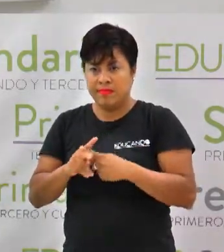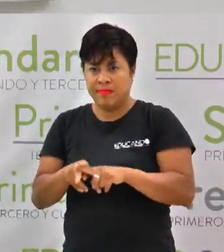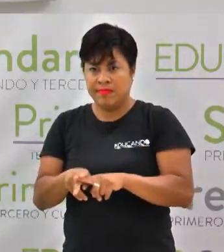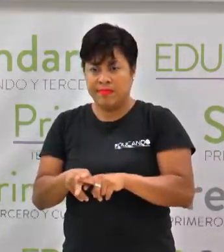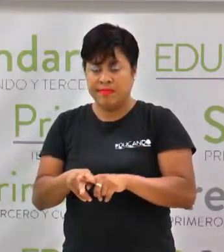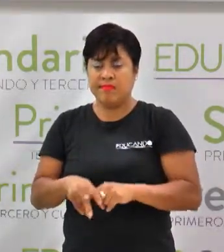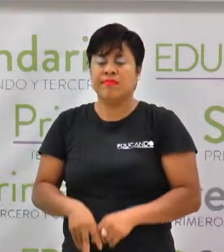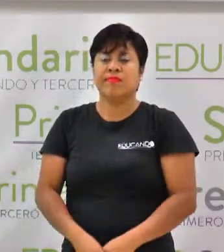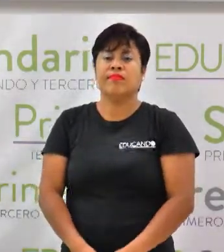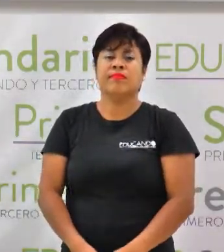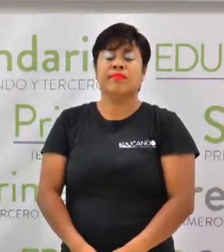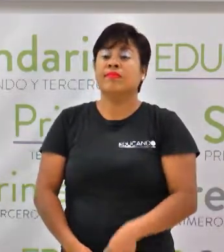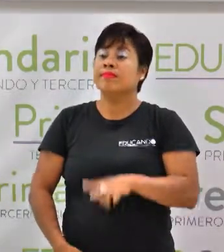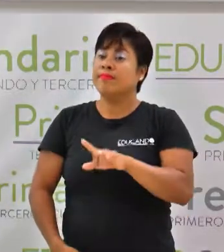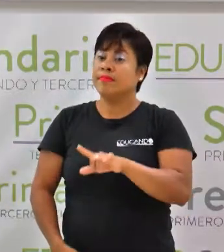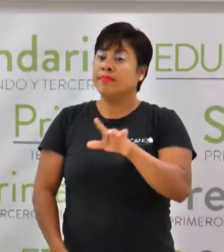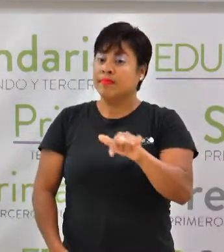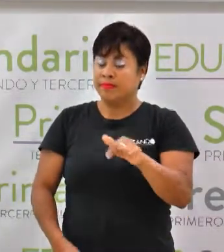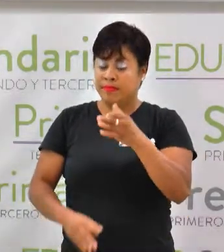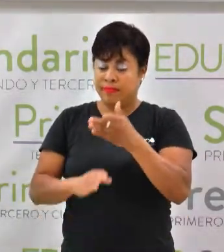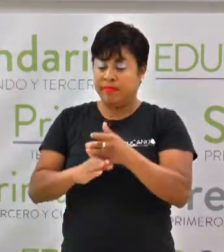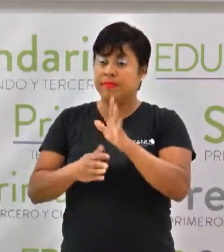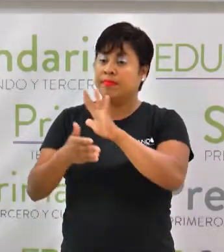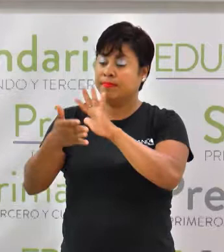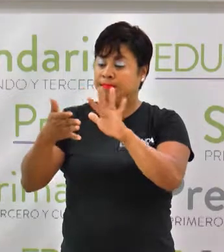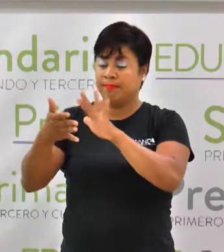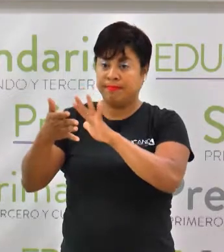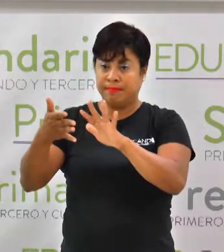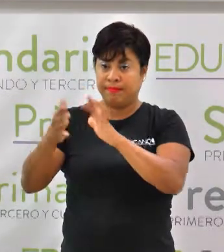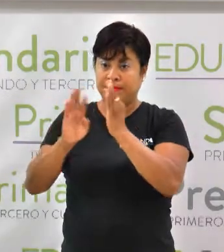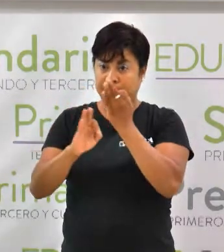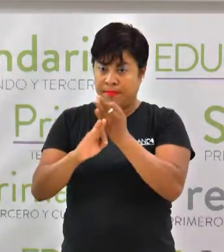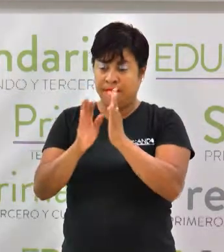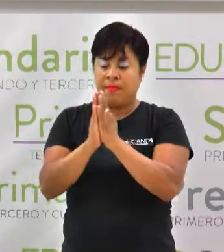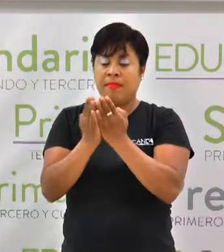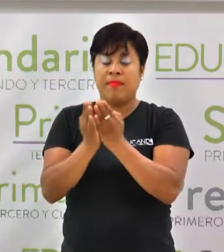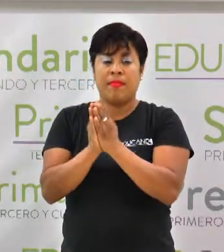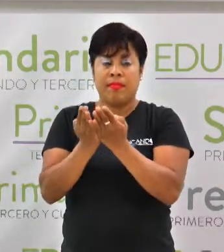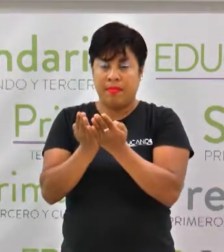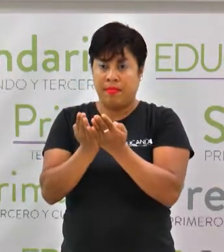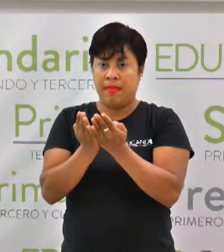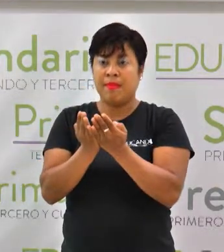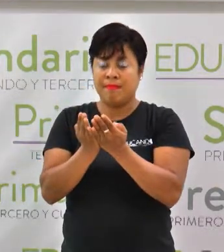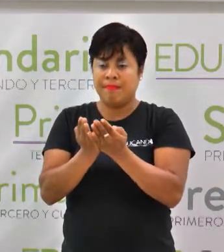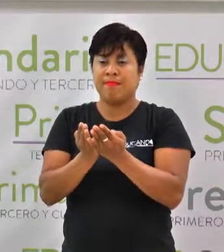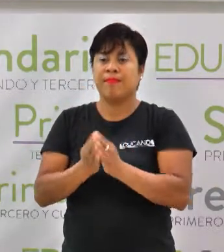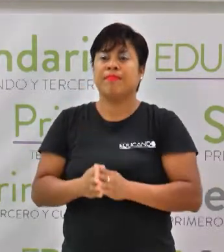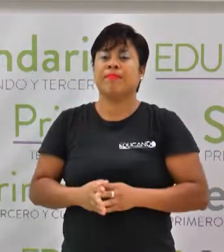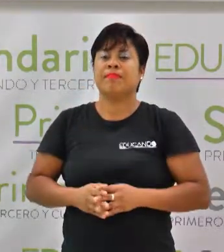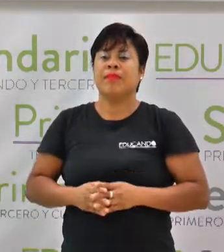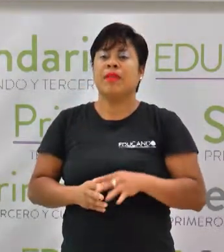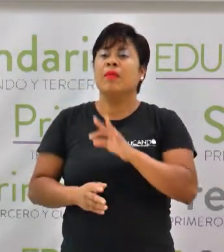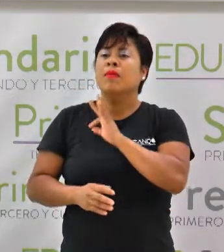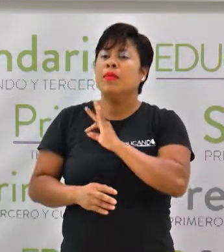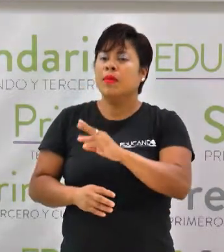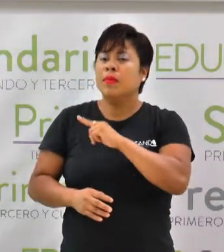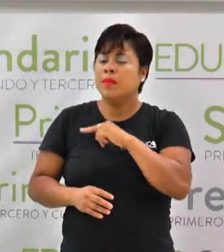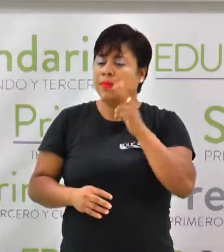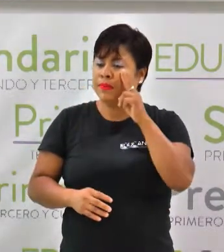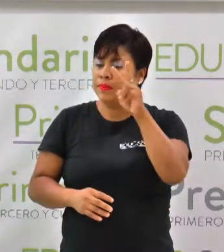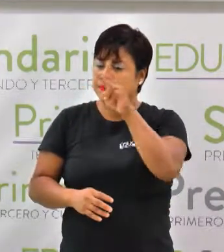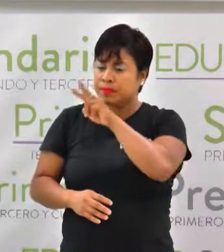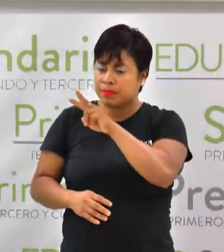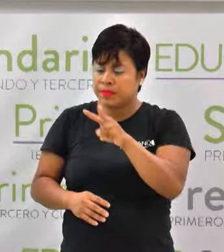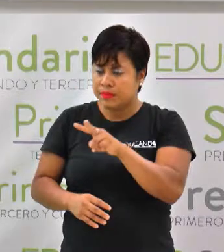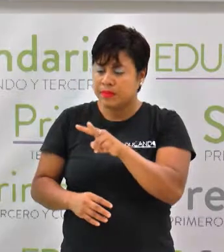a iniciar. Después de leer nuestro libro, de Aquí Vivo,